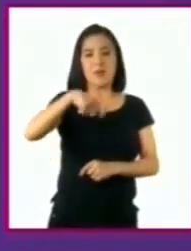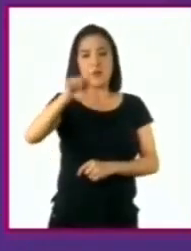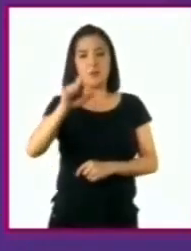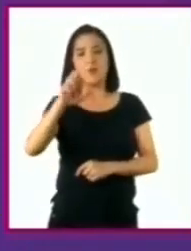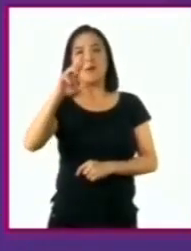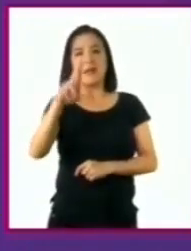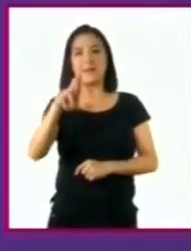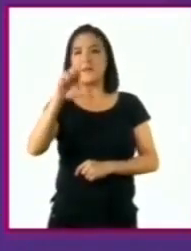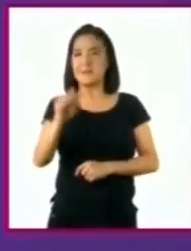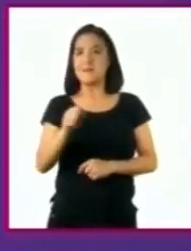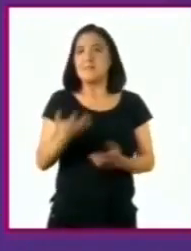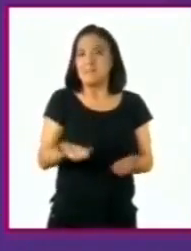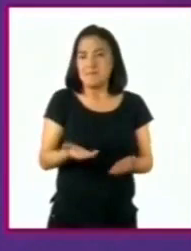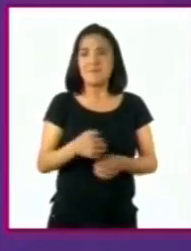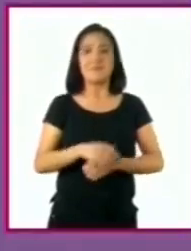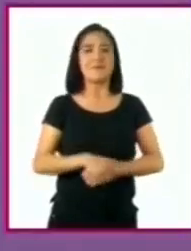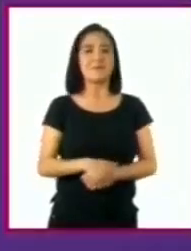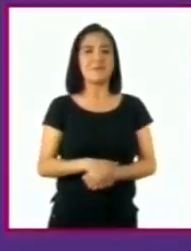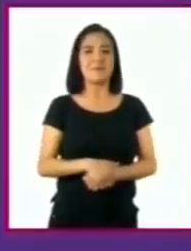PQRS?